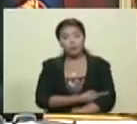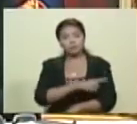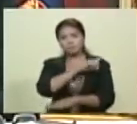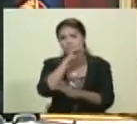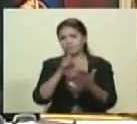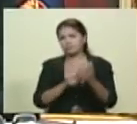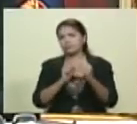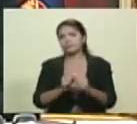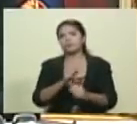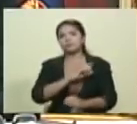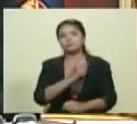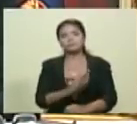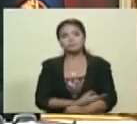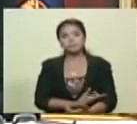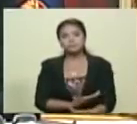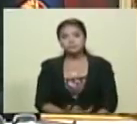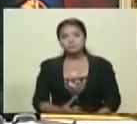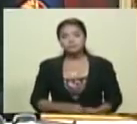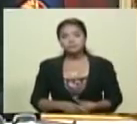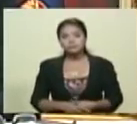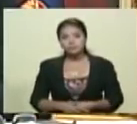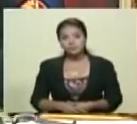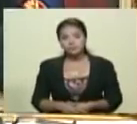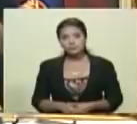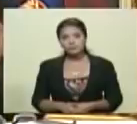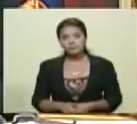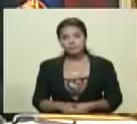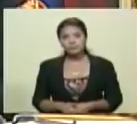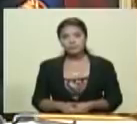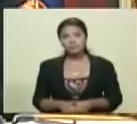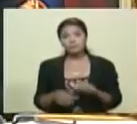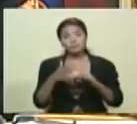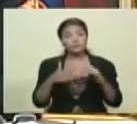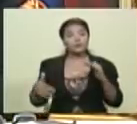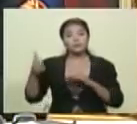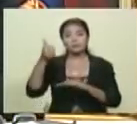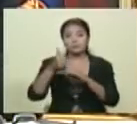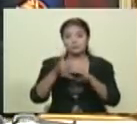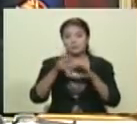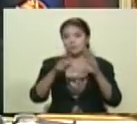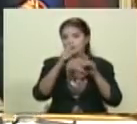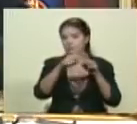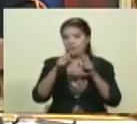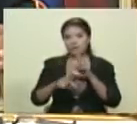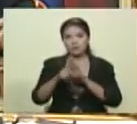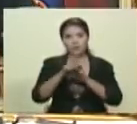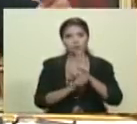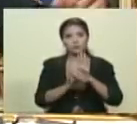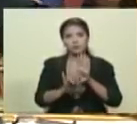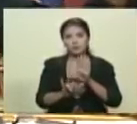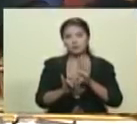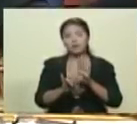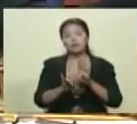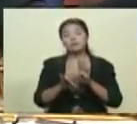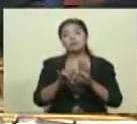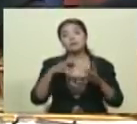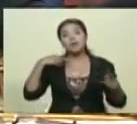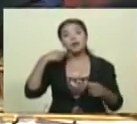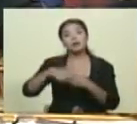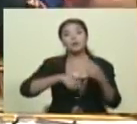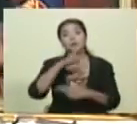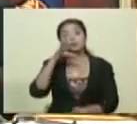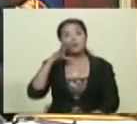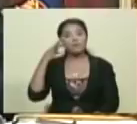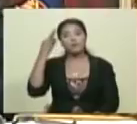plenipotenciario. Es un poder por encima de los poderes constituidos. Es la doctrina constituyente desde la Revolución